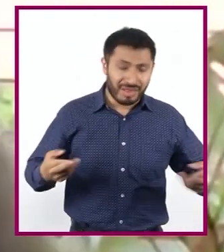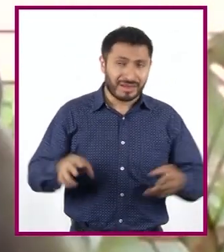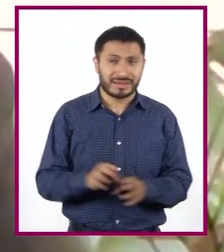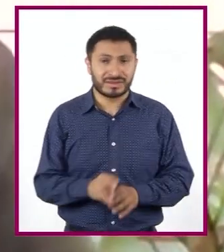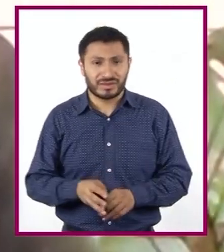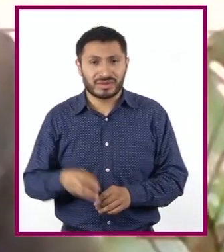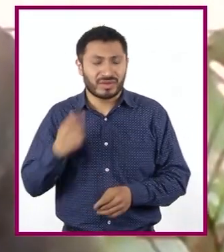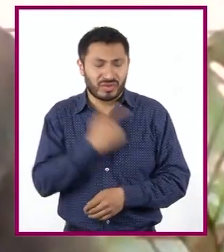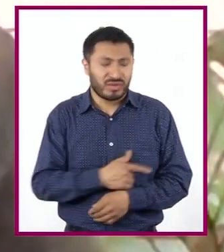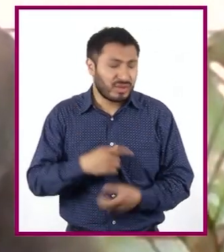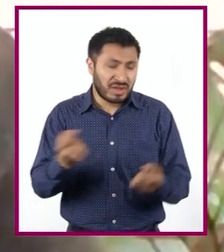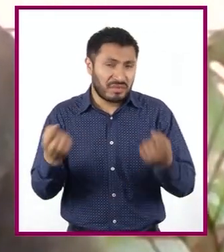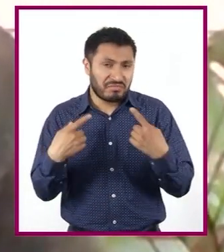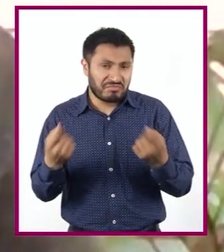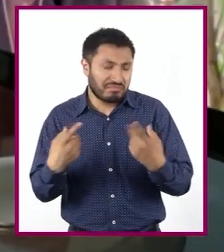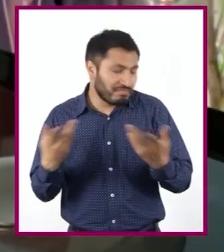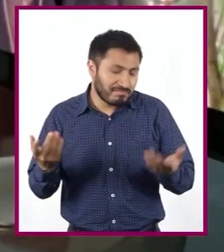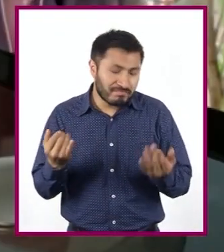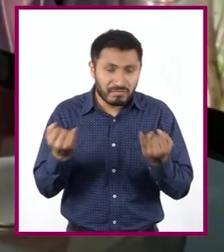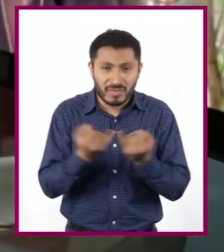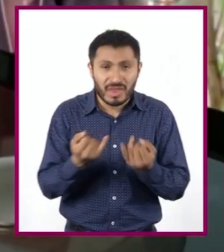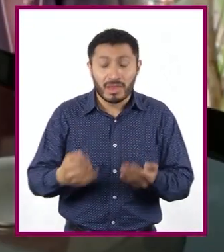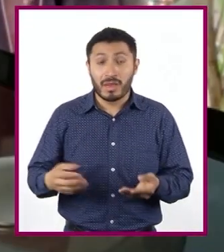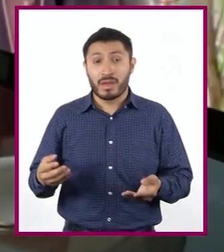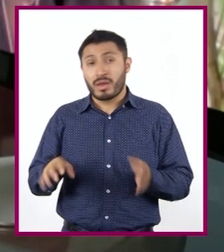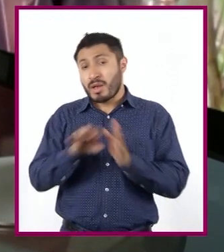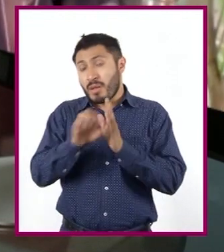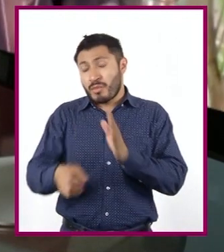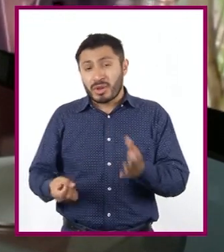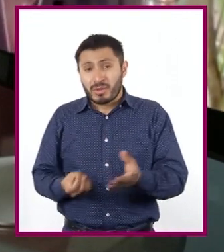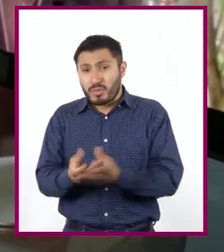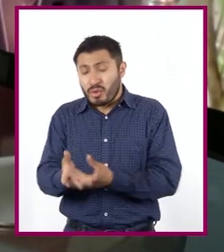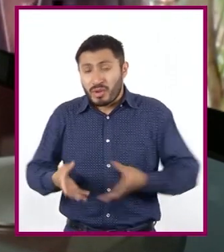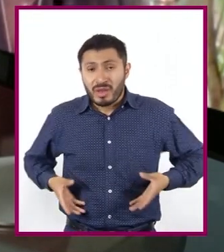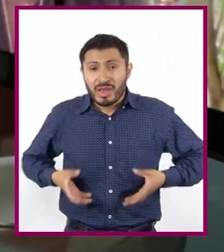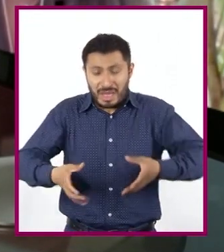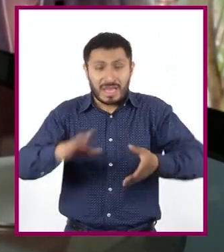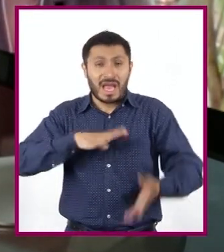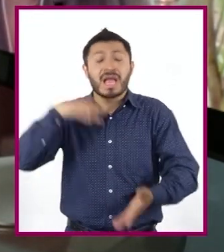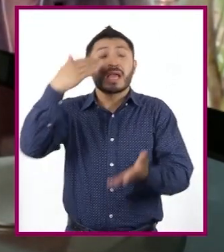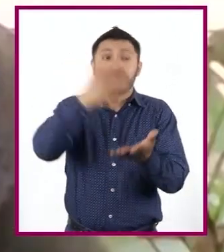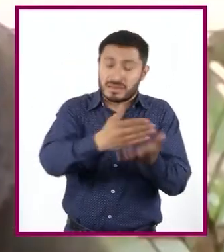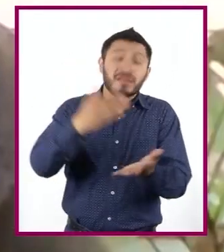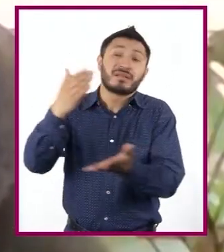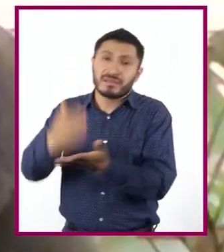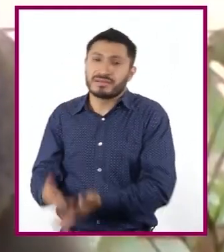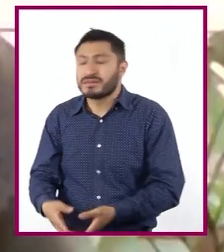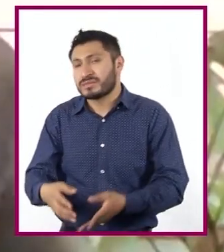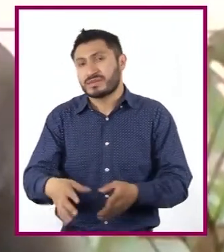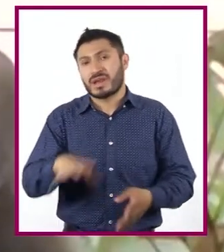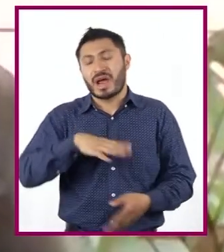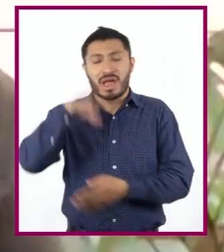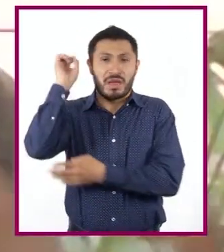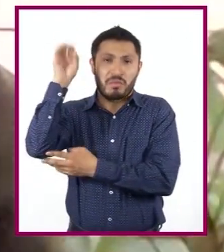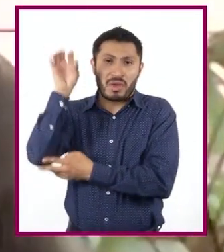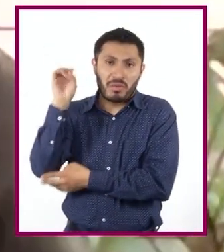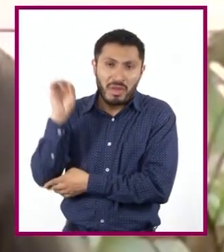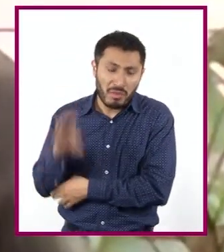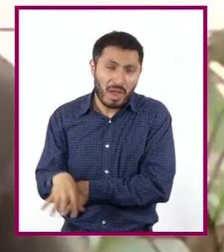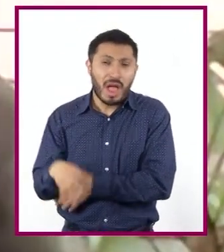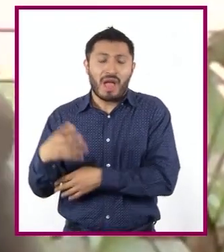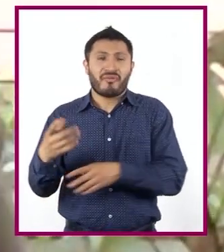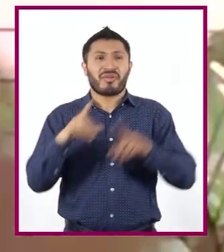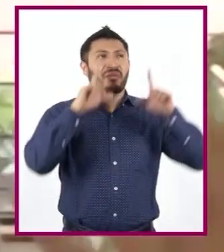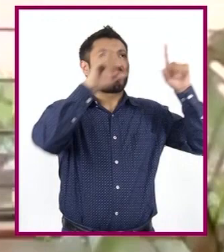debemos tener una cuota de lectura si de veras queremos ser lectores. O sea, no podemos decir esto de que leer 20 minutos al día. Yo creo que sería más tiempo,